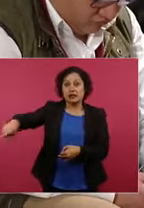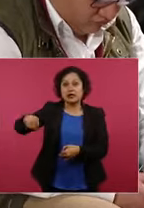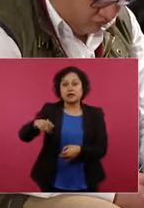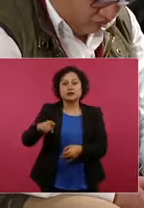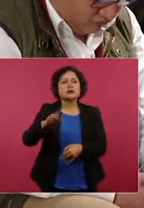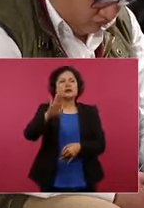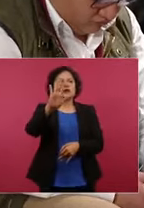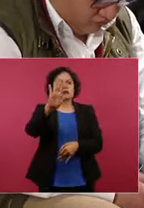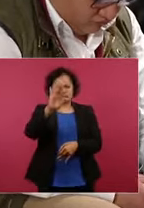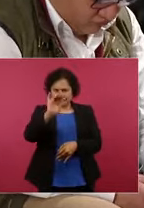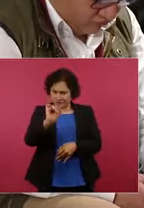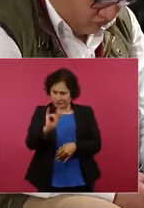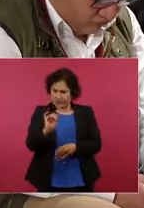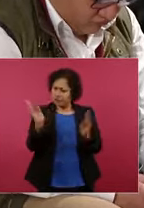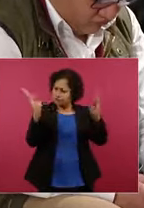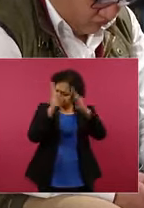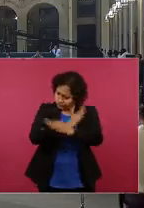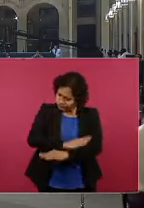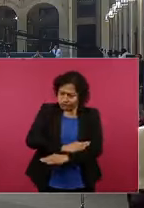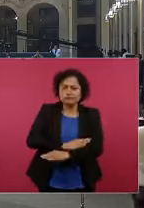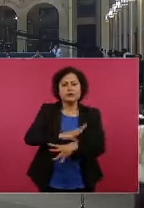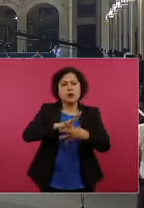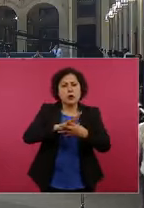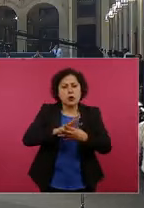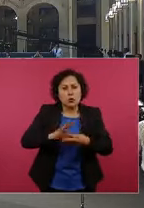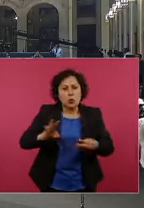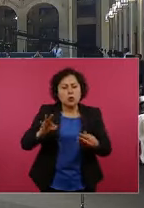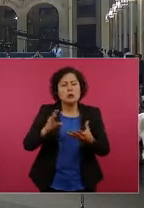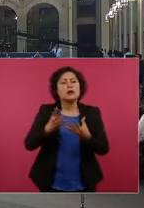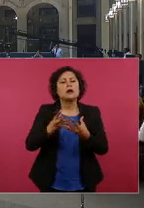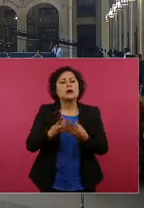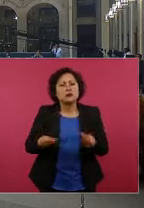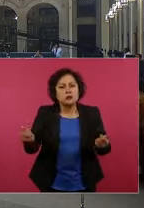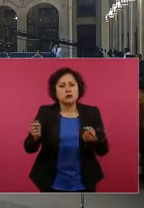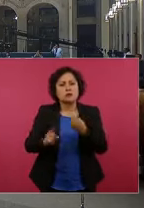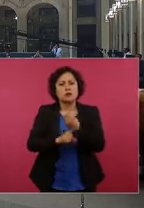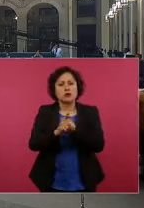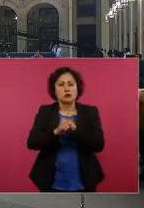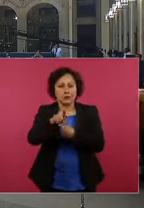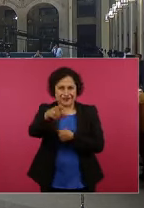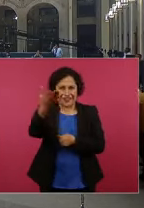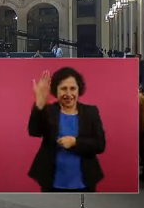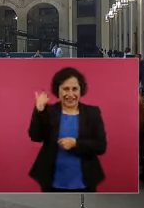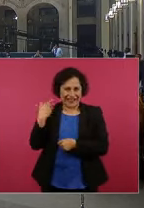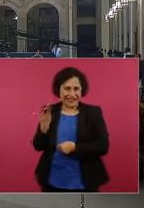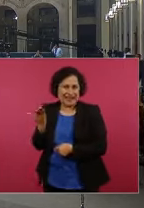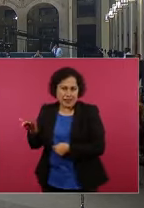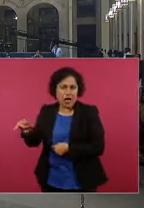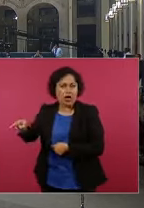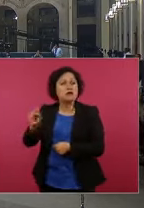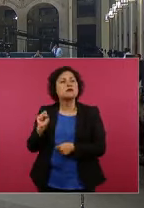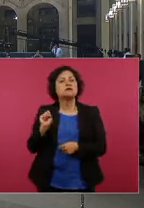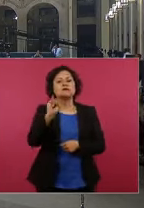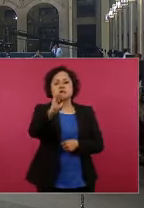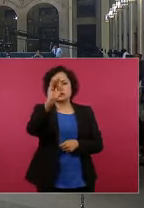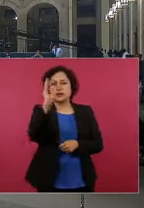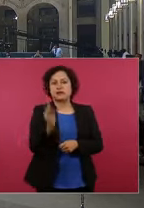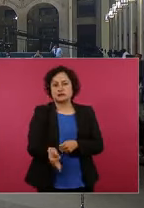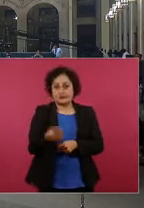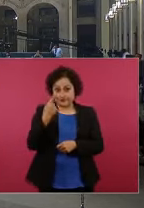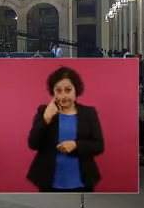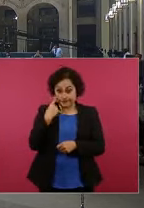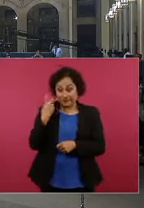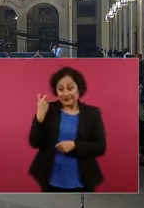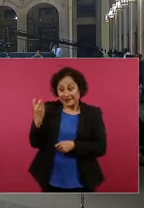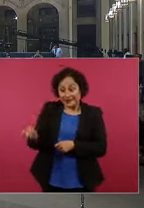un arreglo, como usted dijo. Entonces, presidente, este asunto de Mismaloya, que les